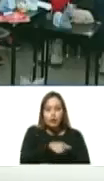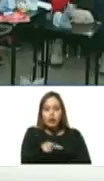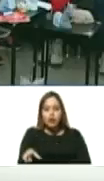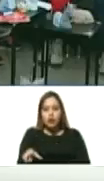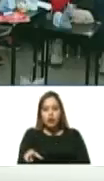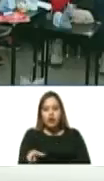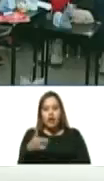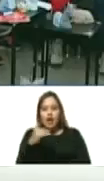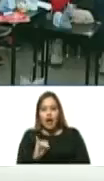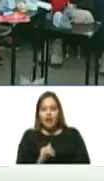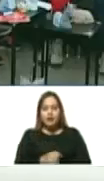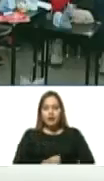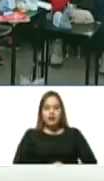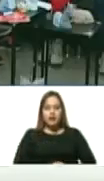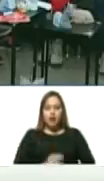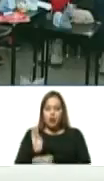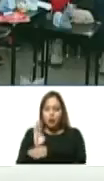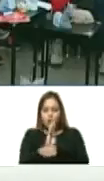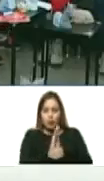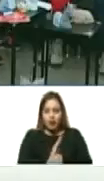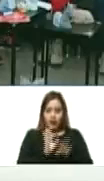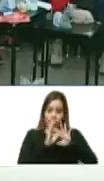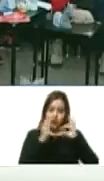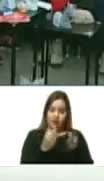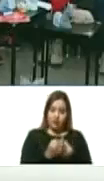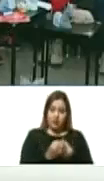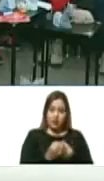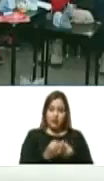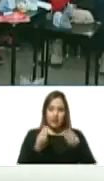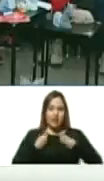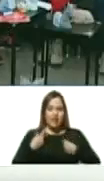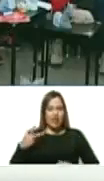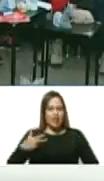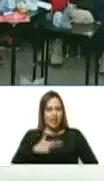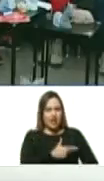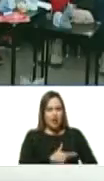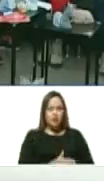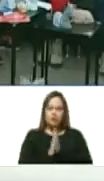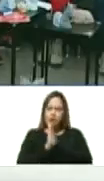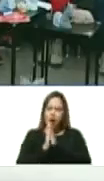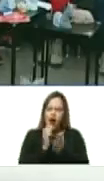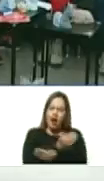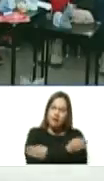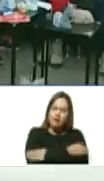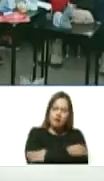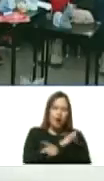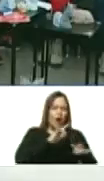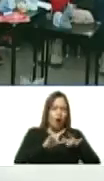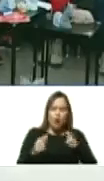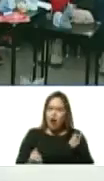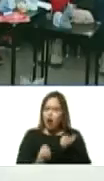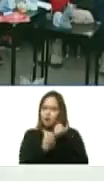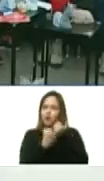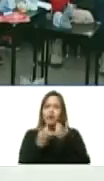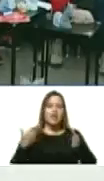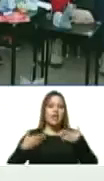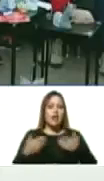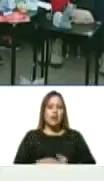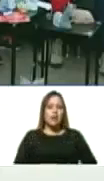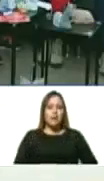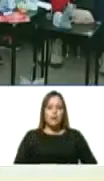están acogiendo familias que vienen de las Tejerías, que las abracen con amor, que las apoyen con alegría, que vamos